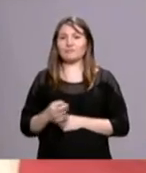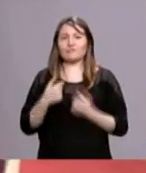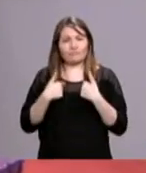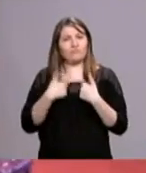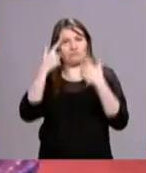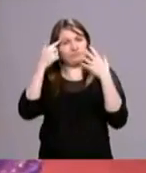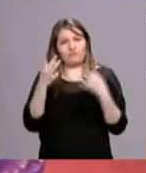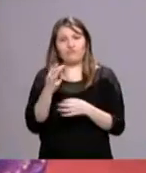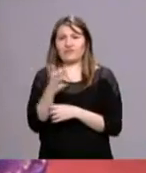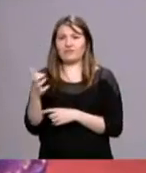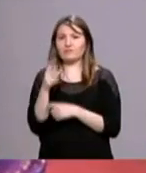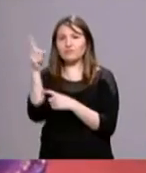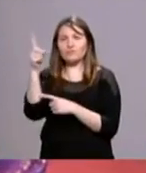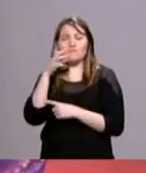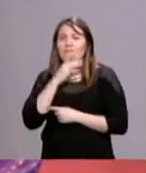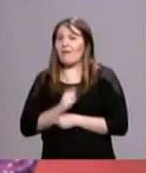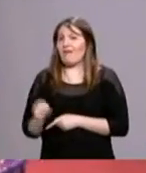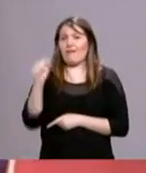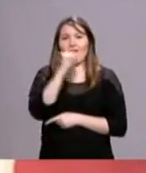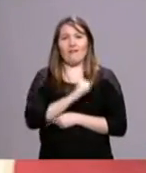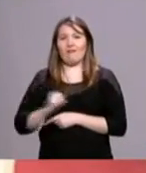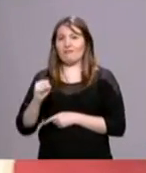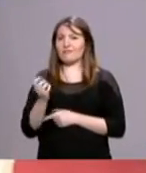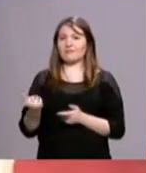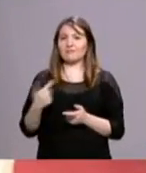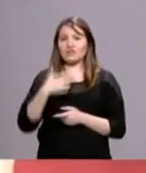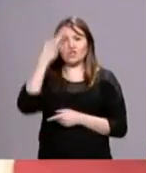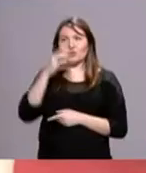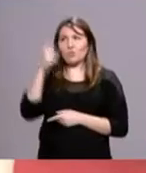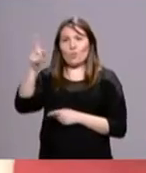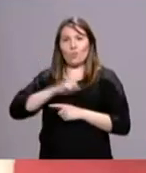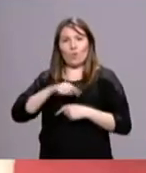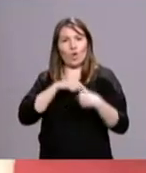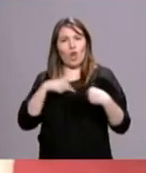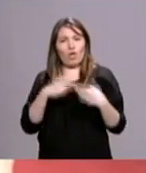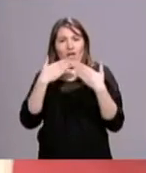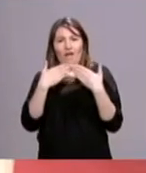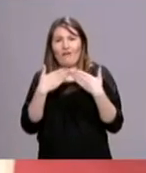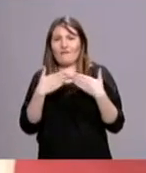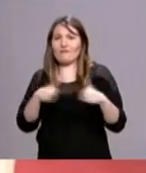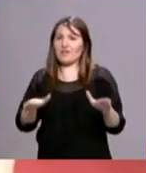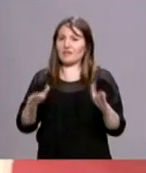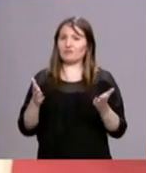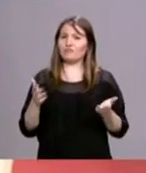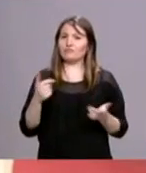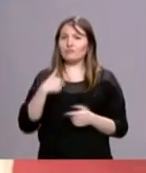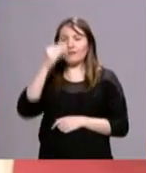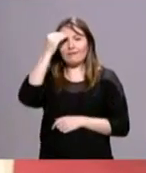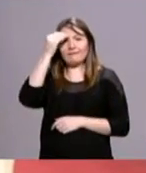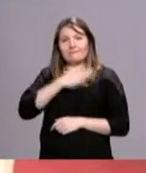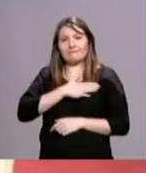creo que tú haces maravillas, creo que tú cambias mi corazón, creo que al darme tu